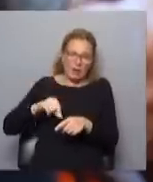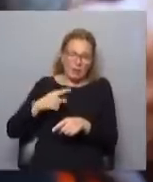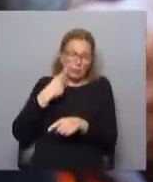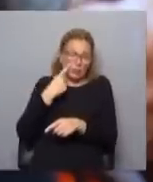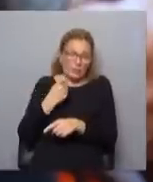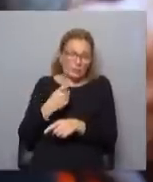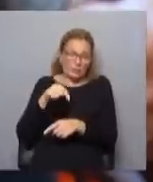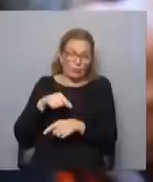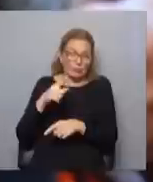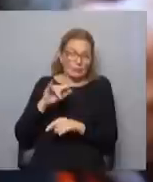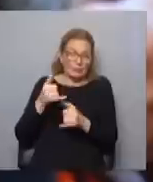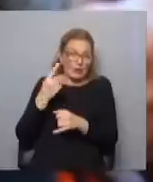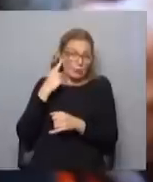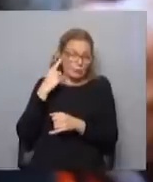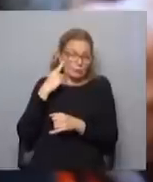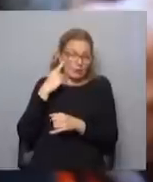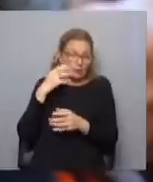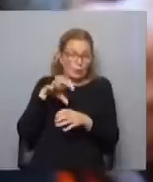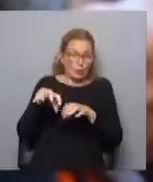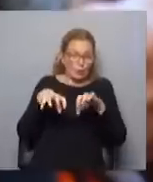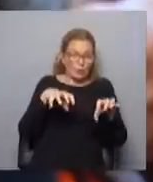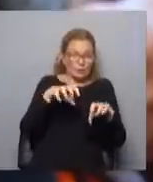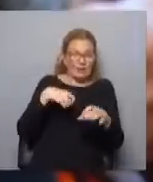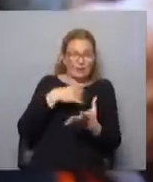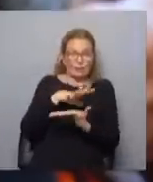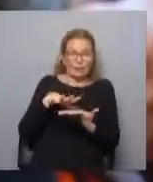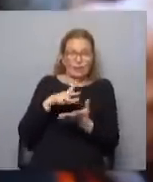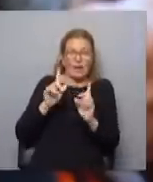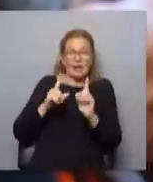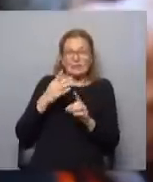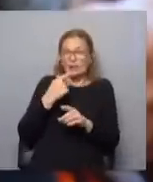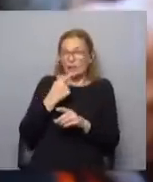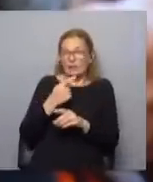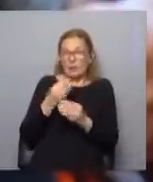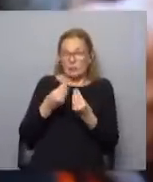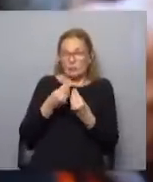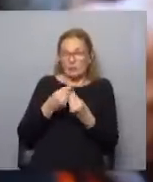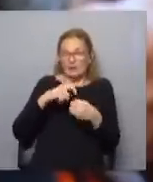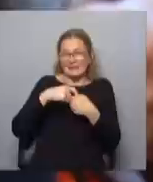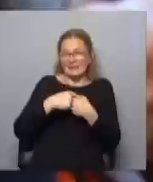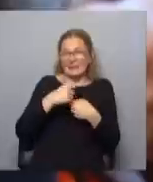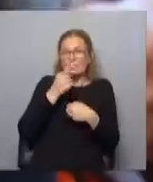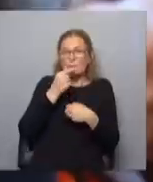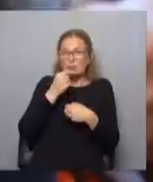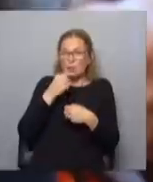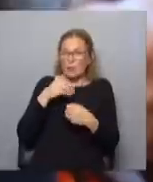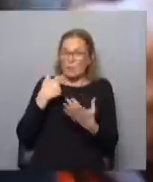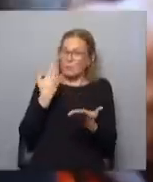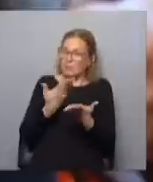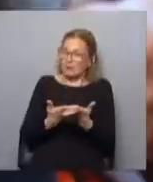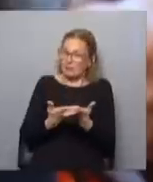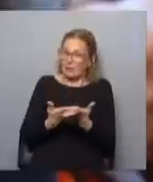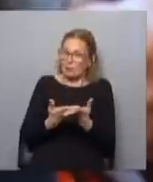evidente hoy ya escuchas a sectores de la sociedad que antes no decían mucho por ejemplo el sindicato policial con mucha fuerza planteando el tema